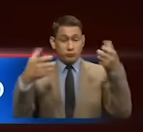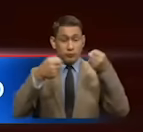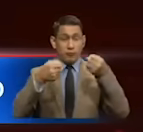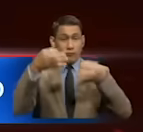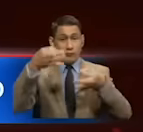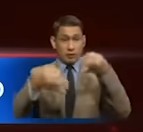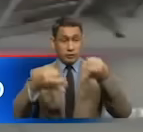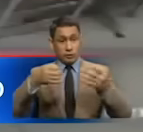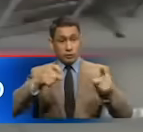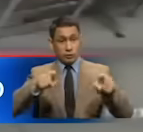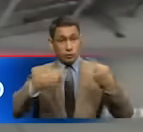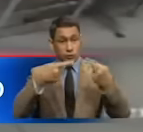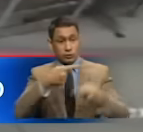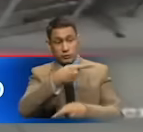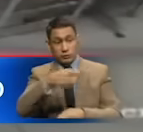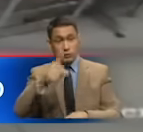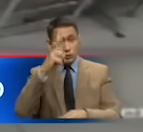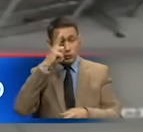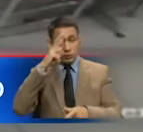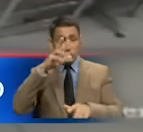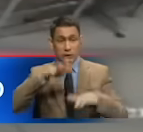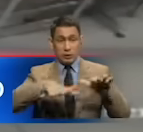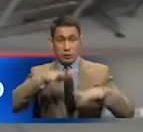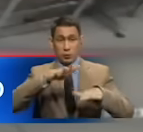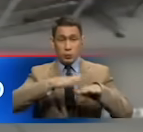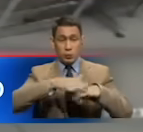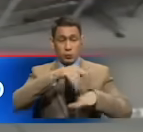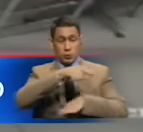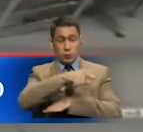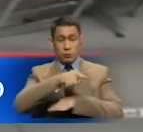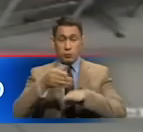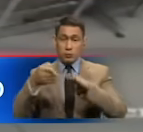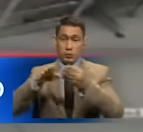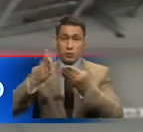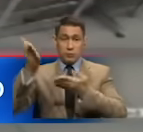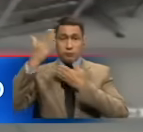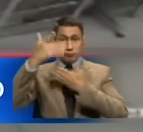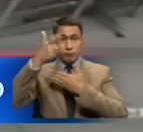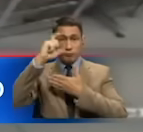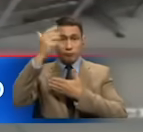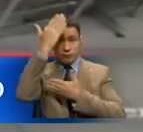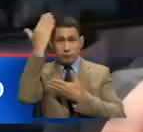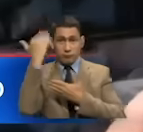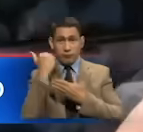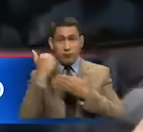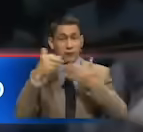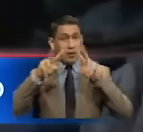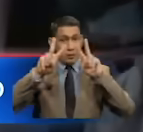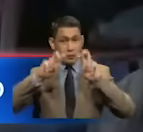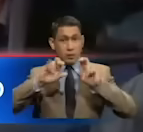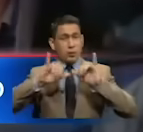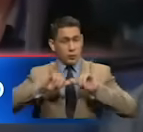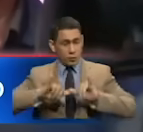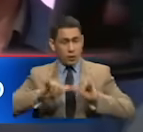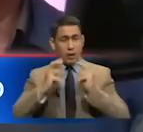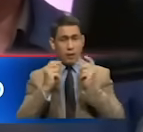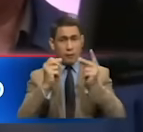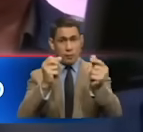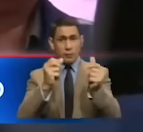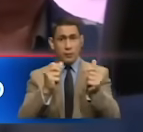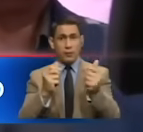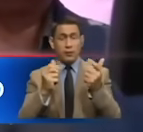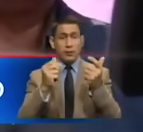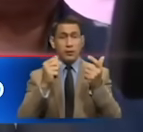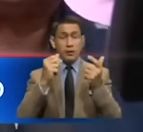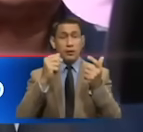autores materiales del asesinato de Fernando Villavicencio, y se espera que este proceso avance lo más pronto posible, incluso para